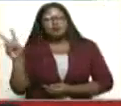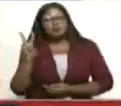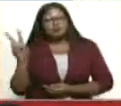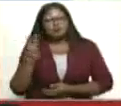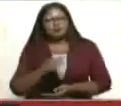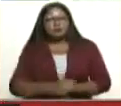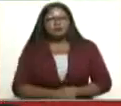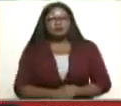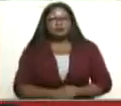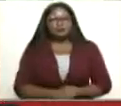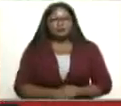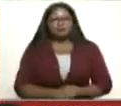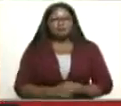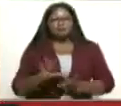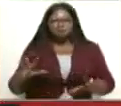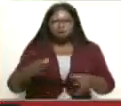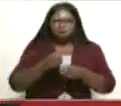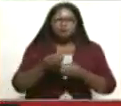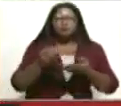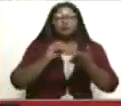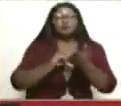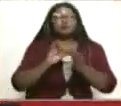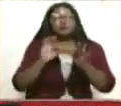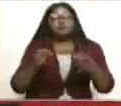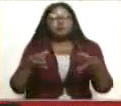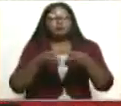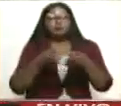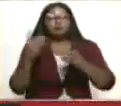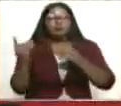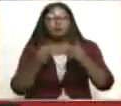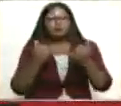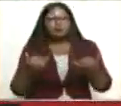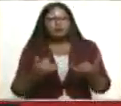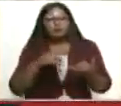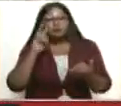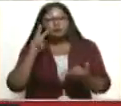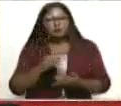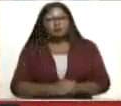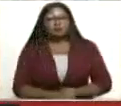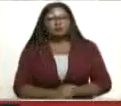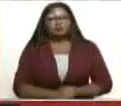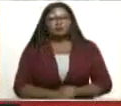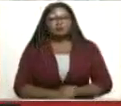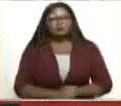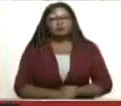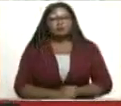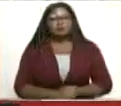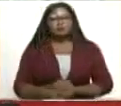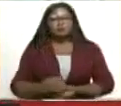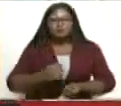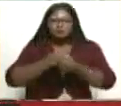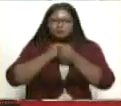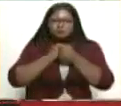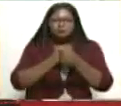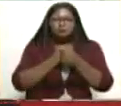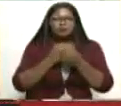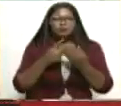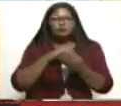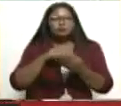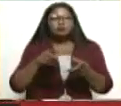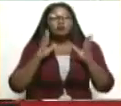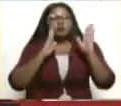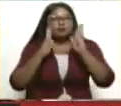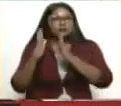Venezuela por acoger una vez más la mesa de diálogos, por la calurosa hospitalidad y la eficiente organización